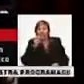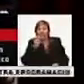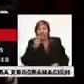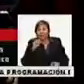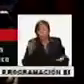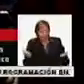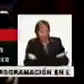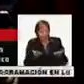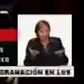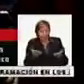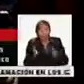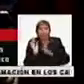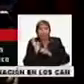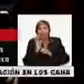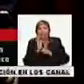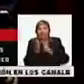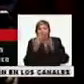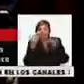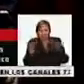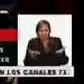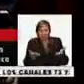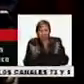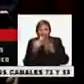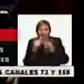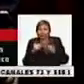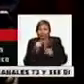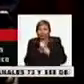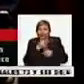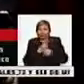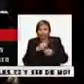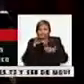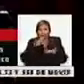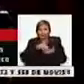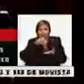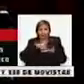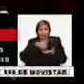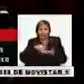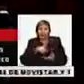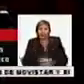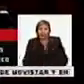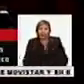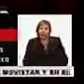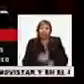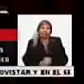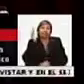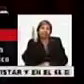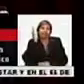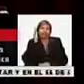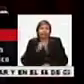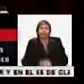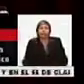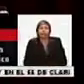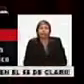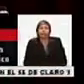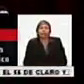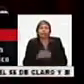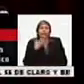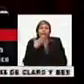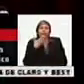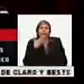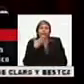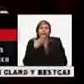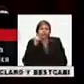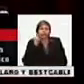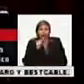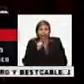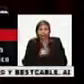está aquí presente. Presente en la obra de su pueblo, en el testimonio de quienes con